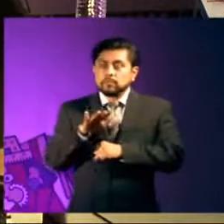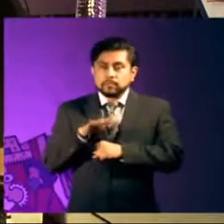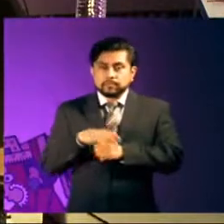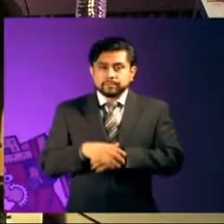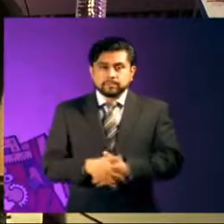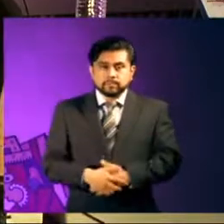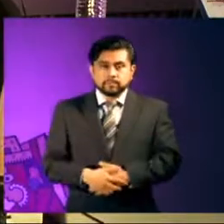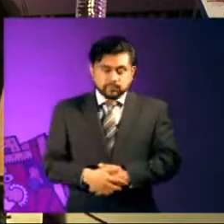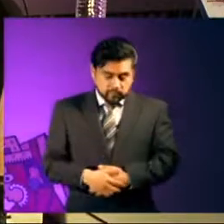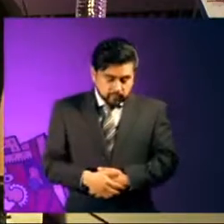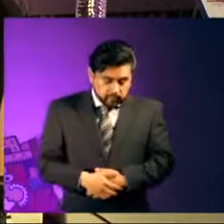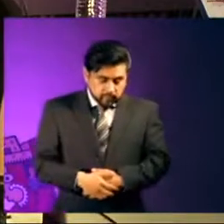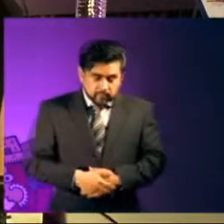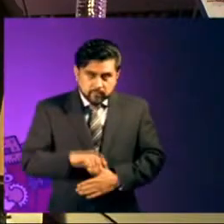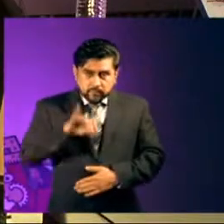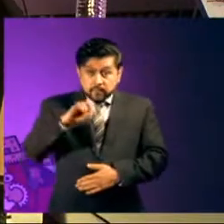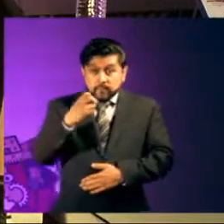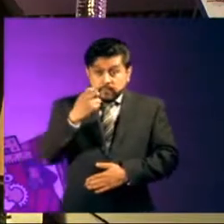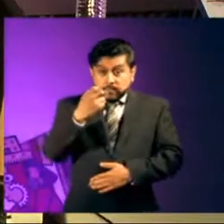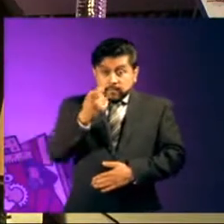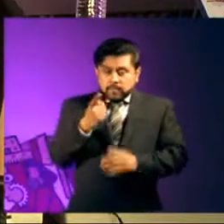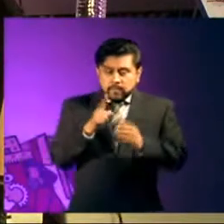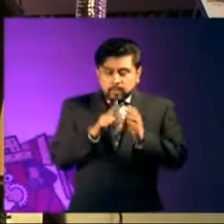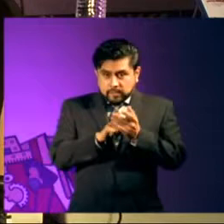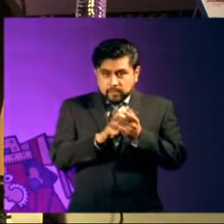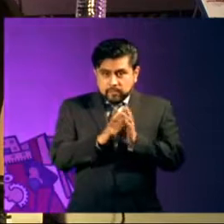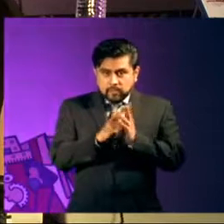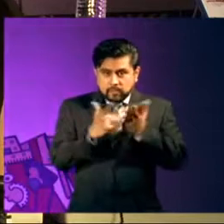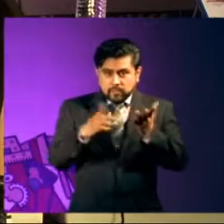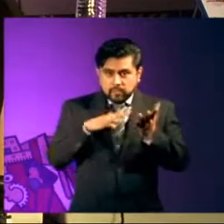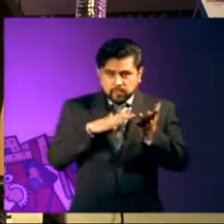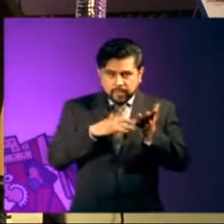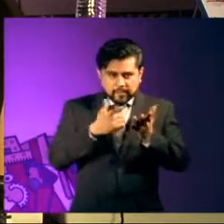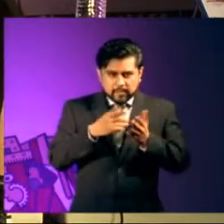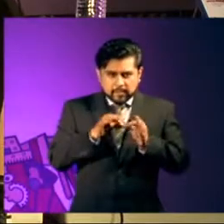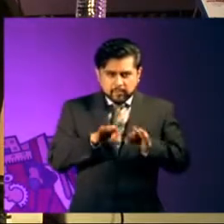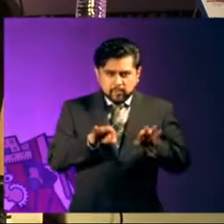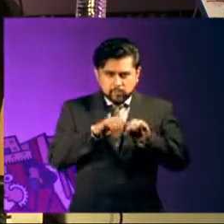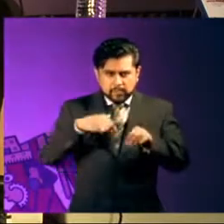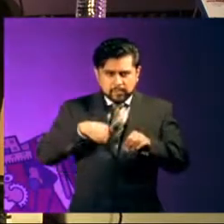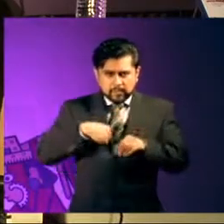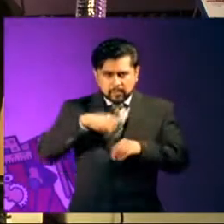parece muy afortunada de esta novela es que